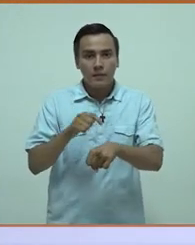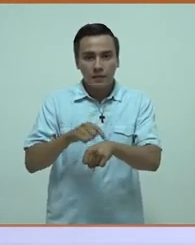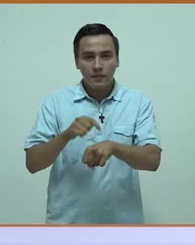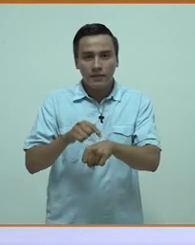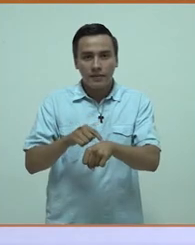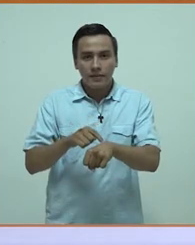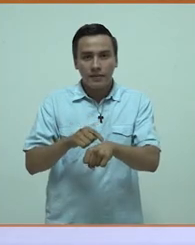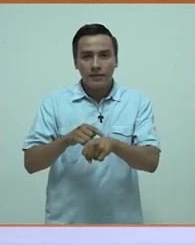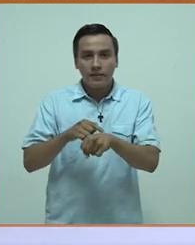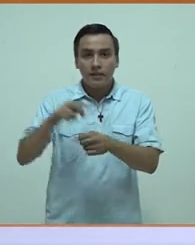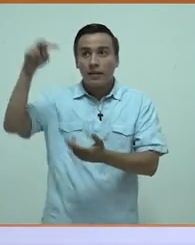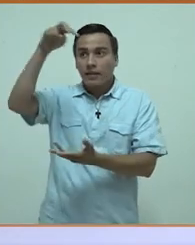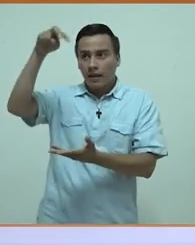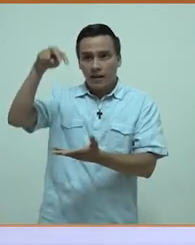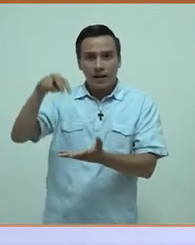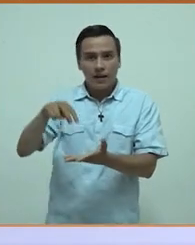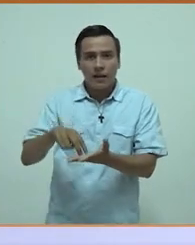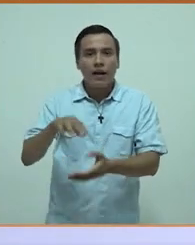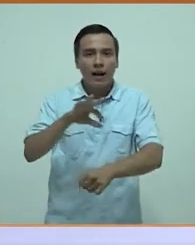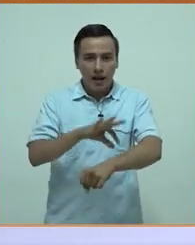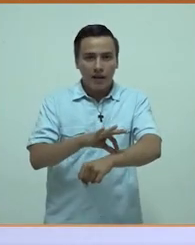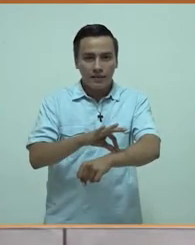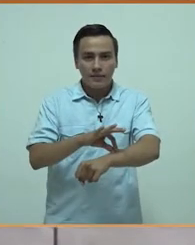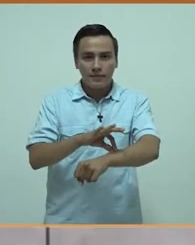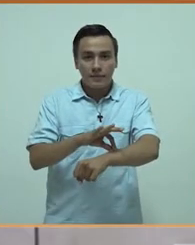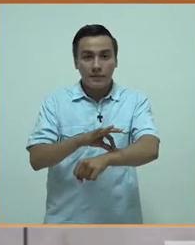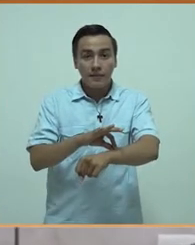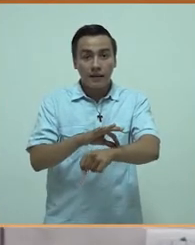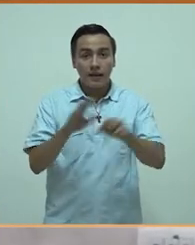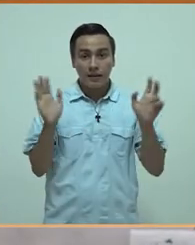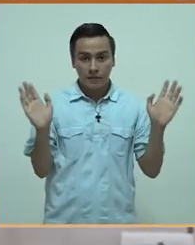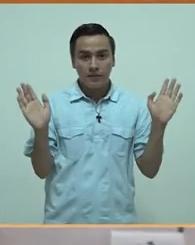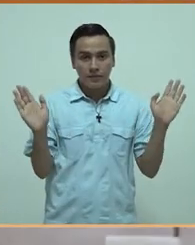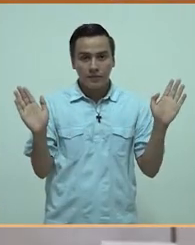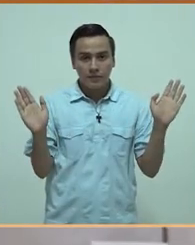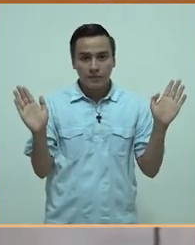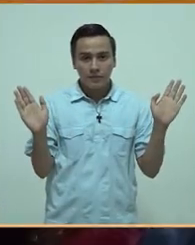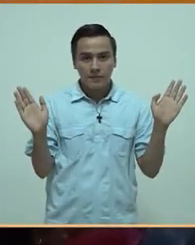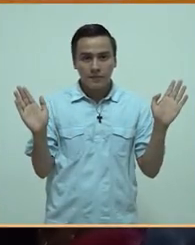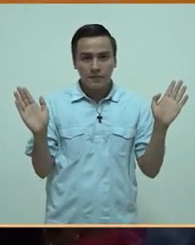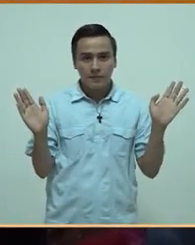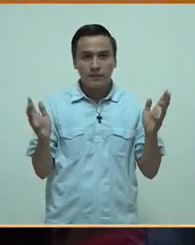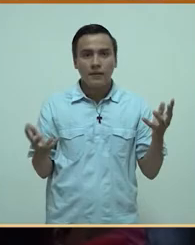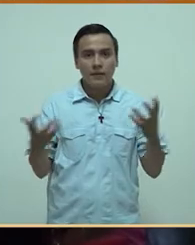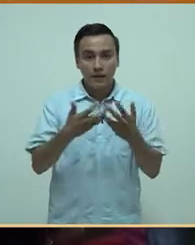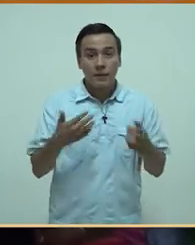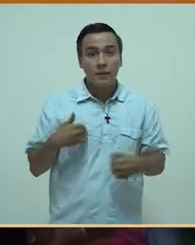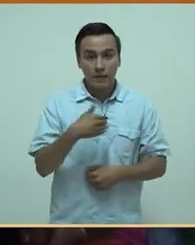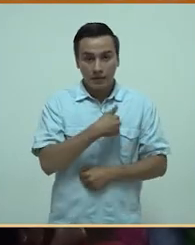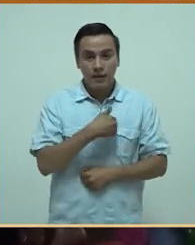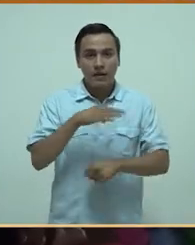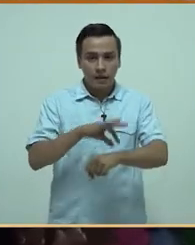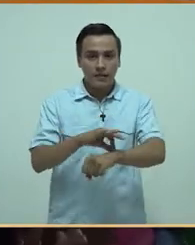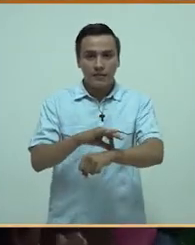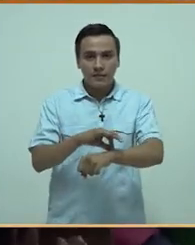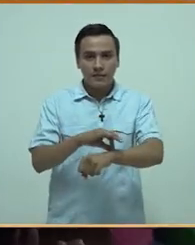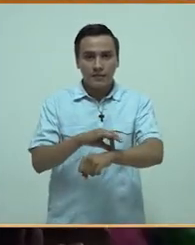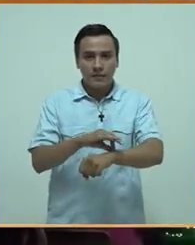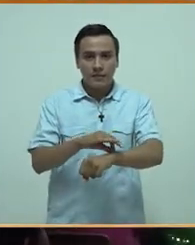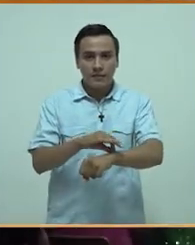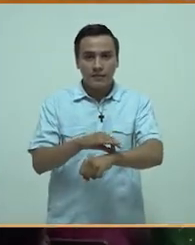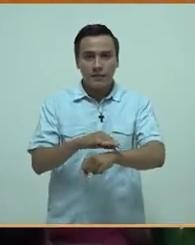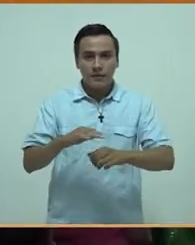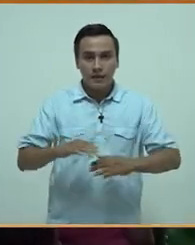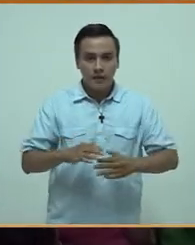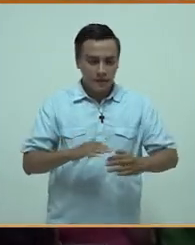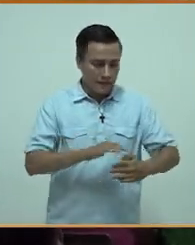momento la llegada en la carne de Jesús, es decir, a través del misterio de la encarnación, por medio del